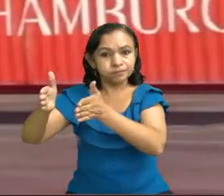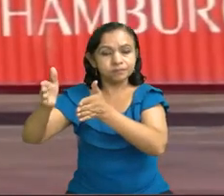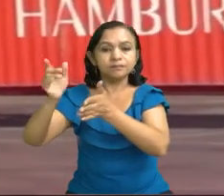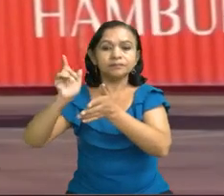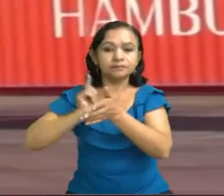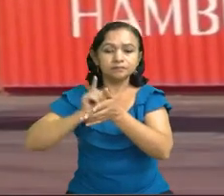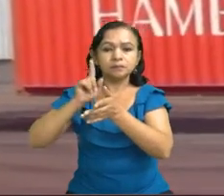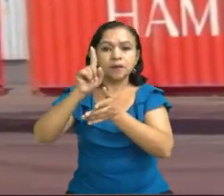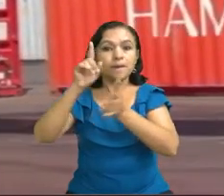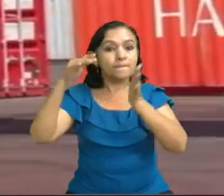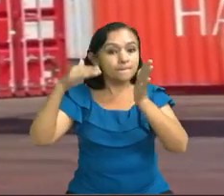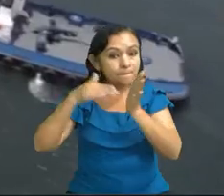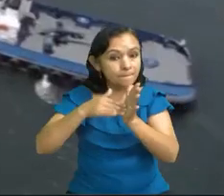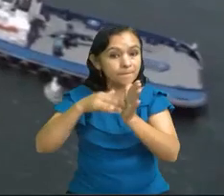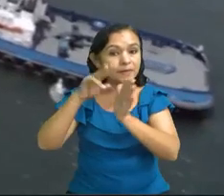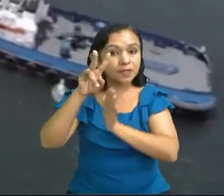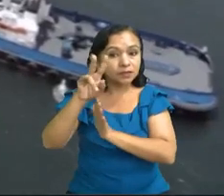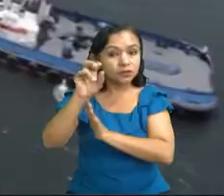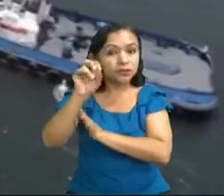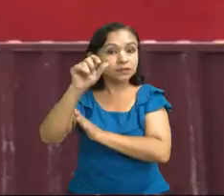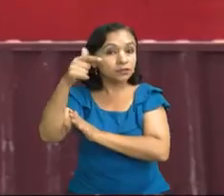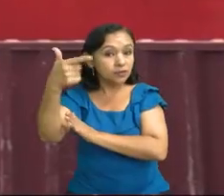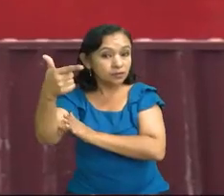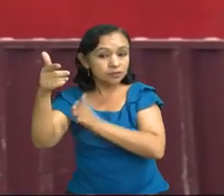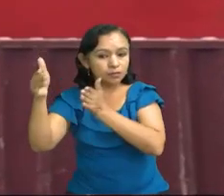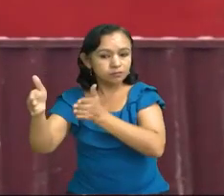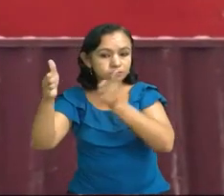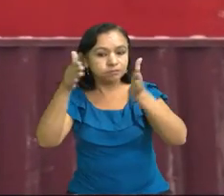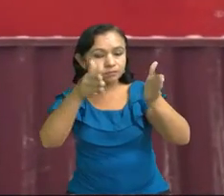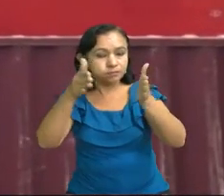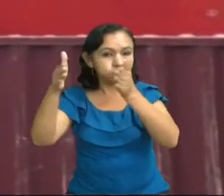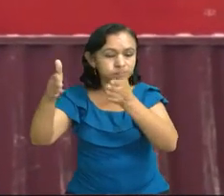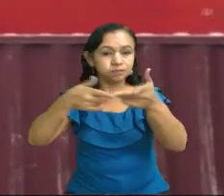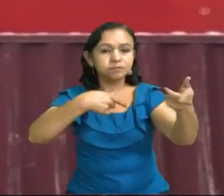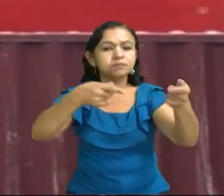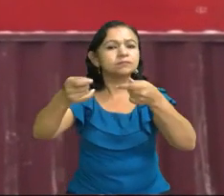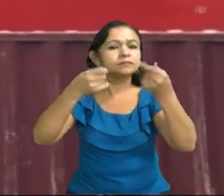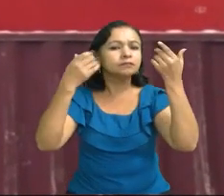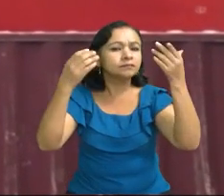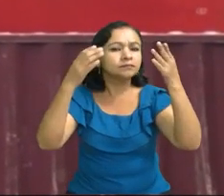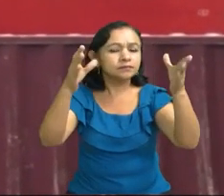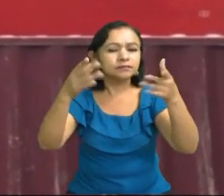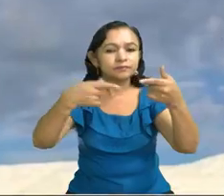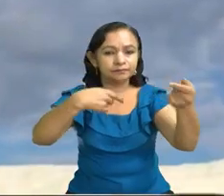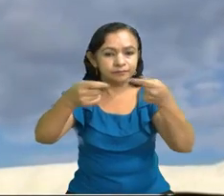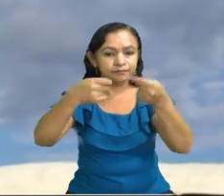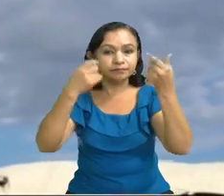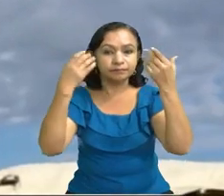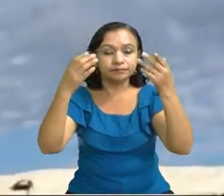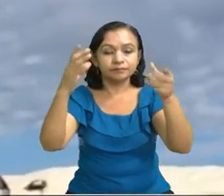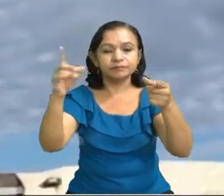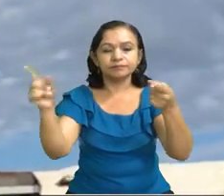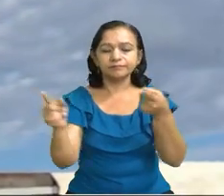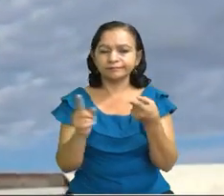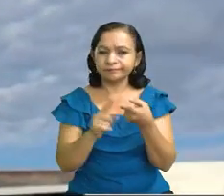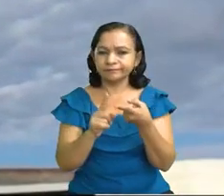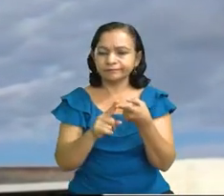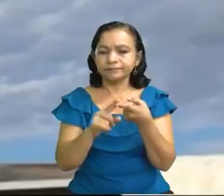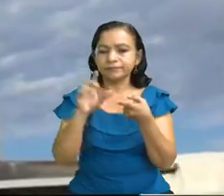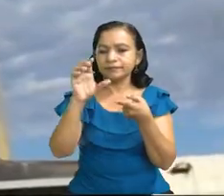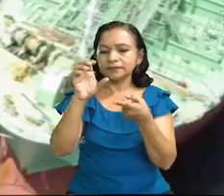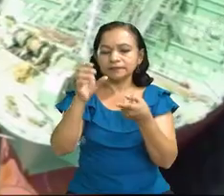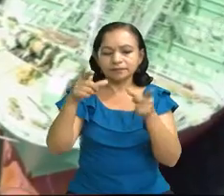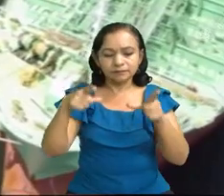trajeron 1.207 contenedores de productos de importación, entre ellos